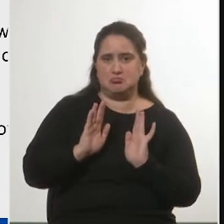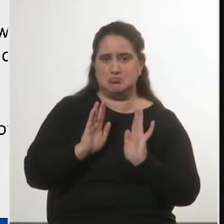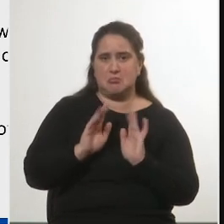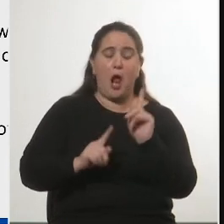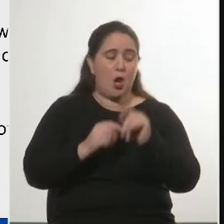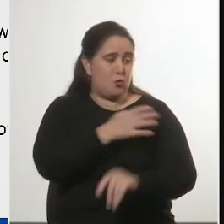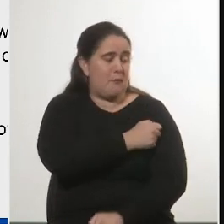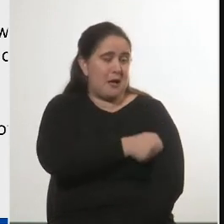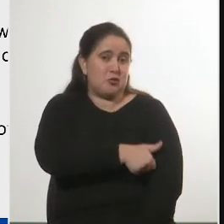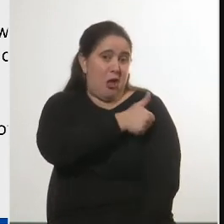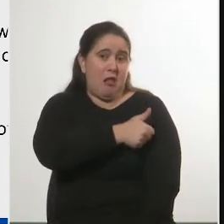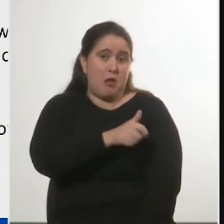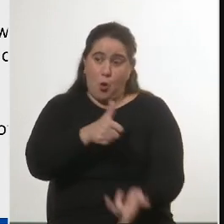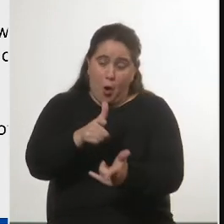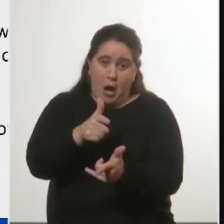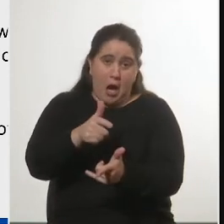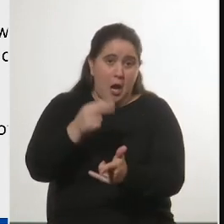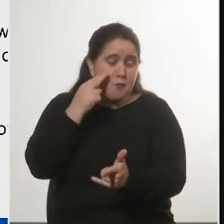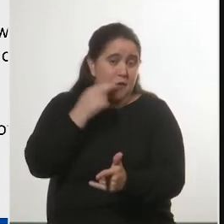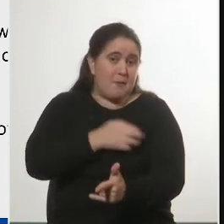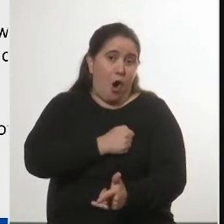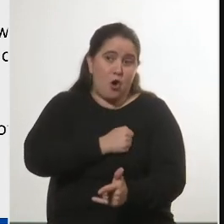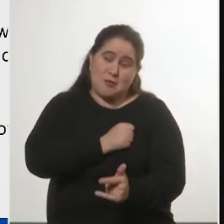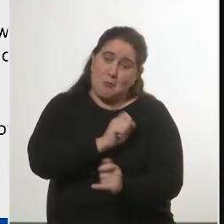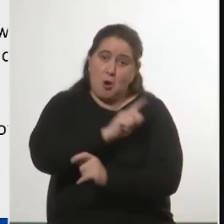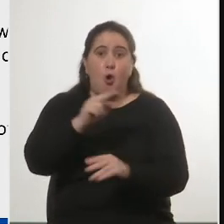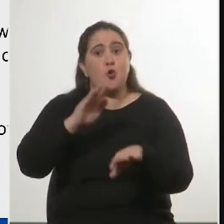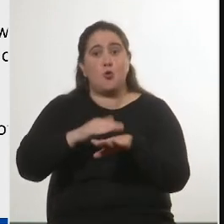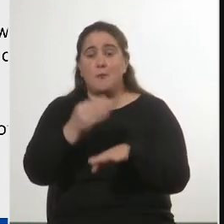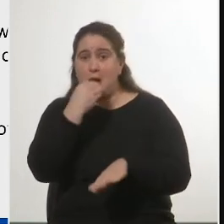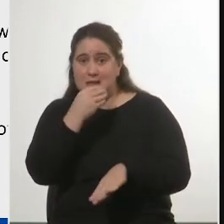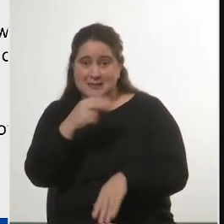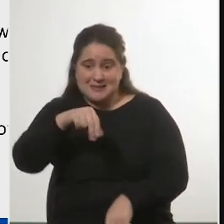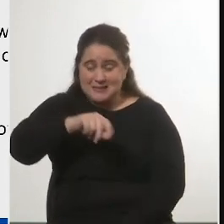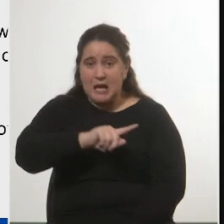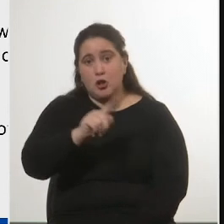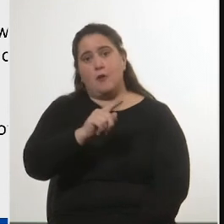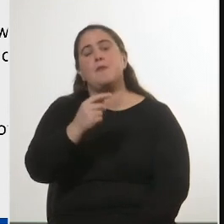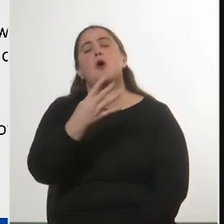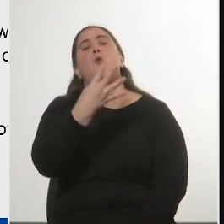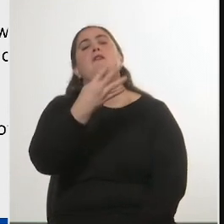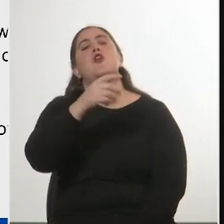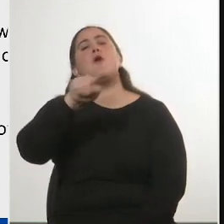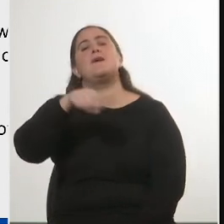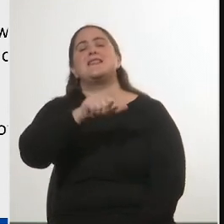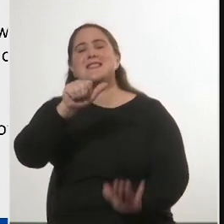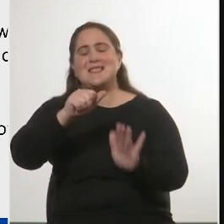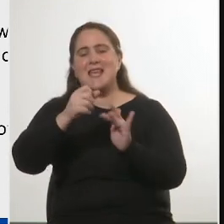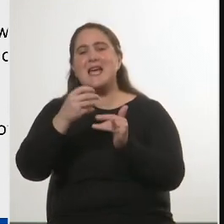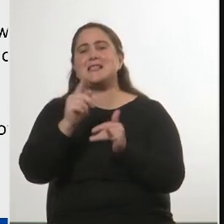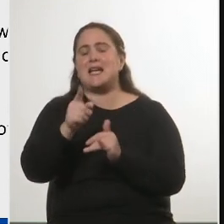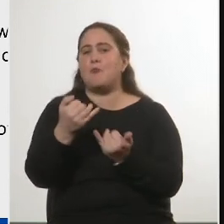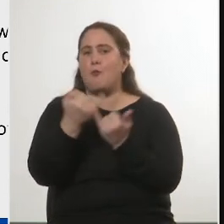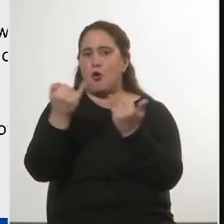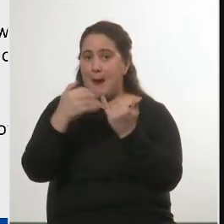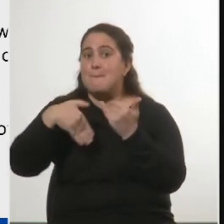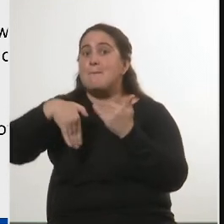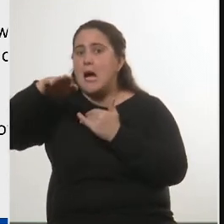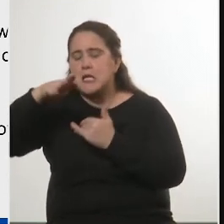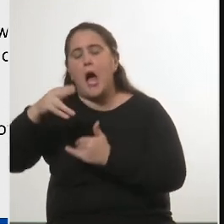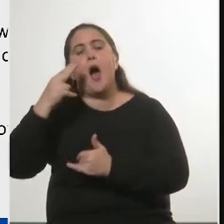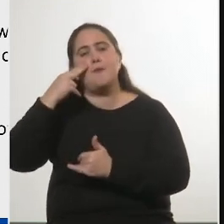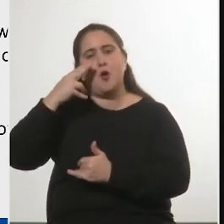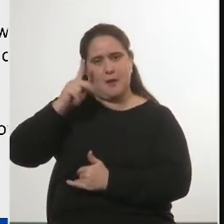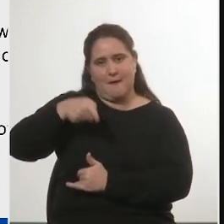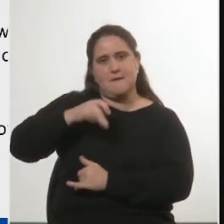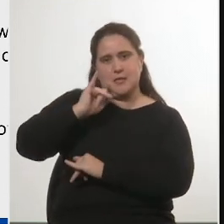poseen hipertensión arterial. El riesgo aumentaría luego de los 4,6 gramos días,